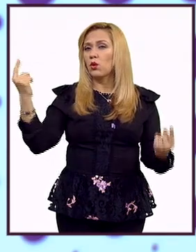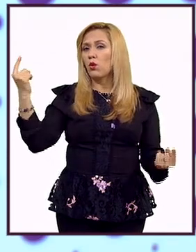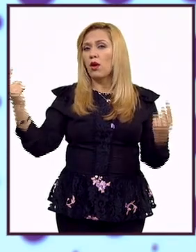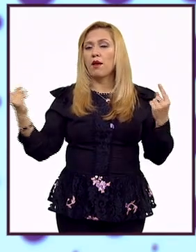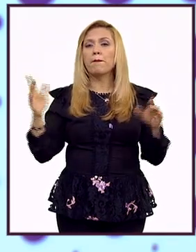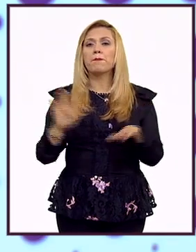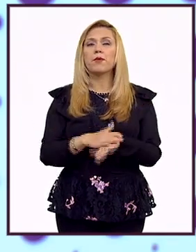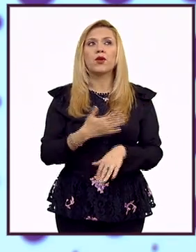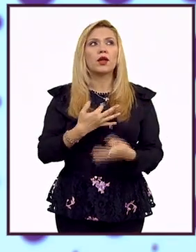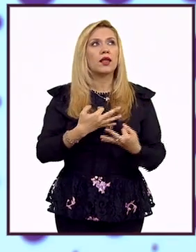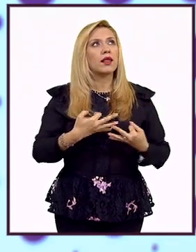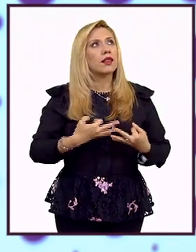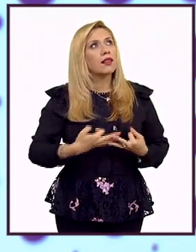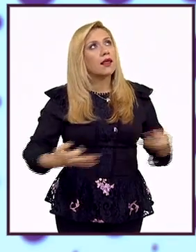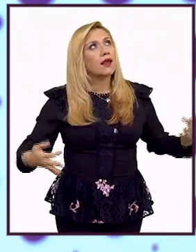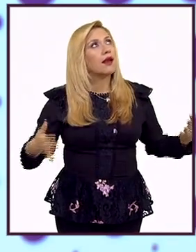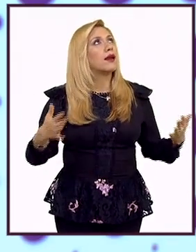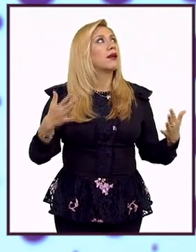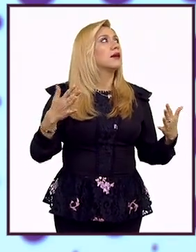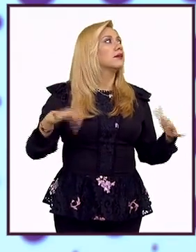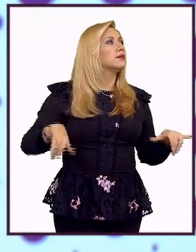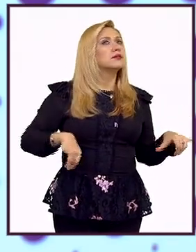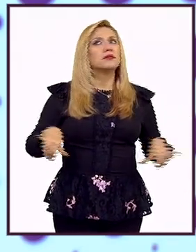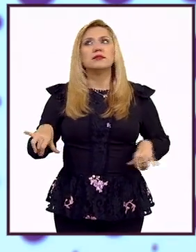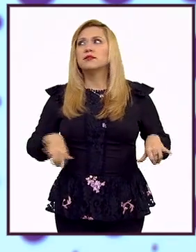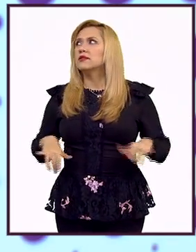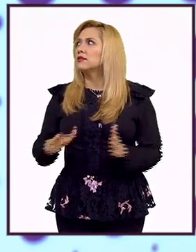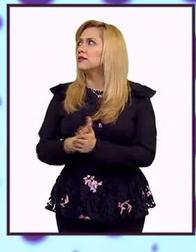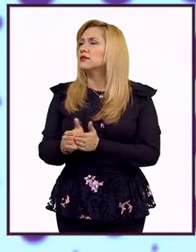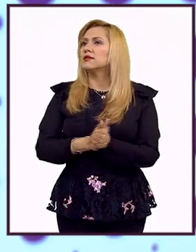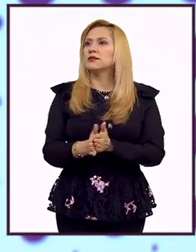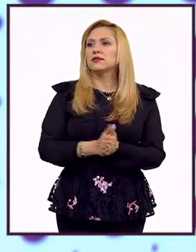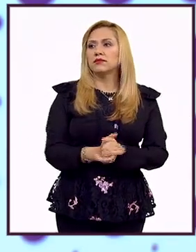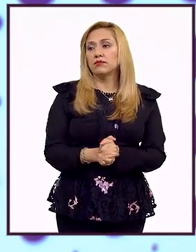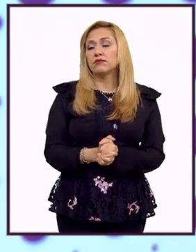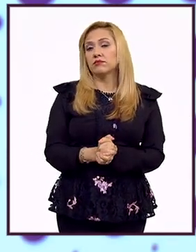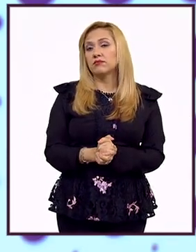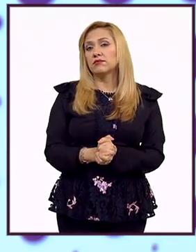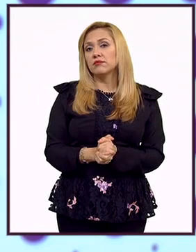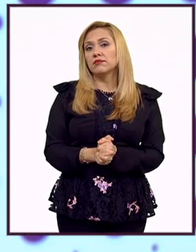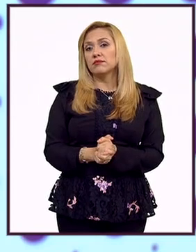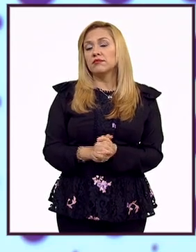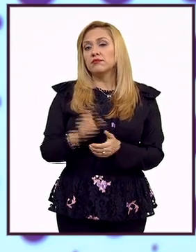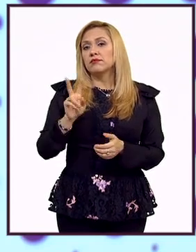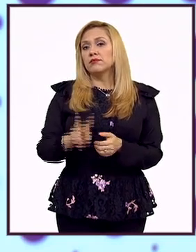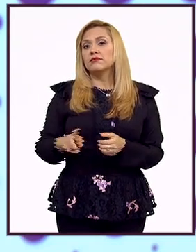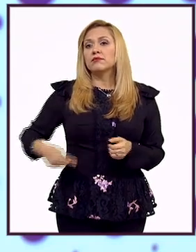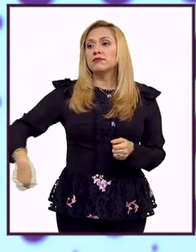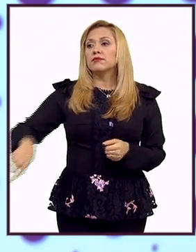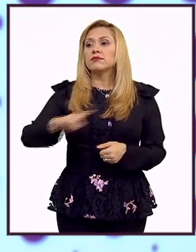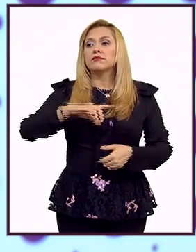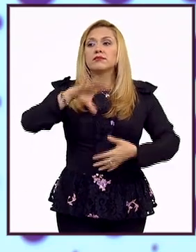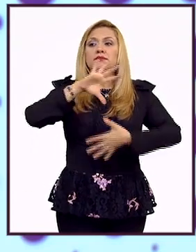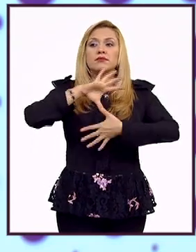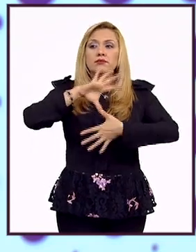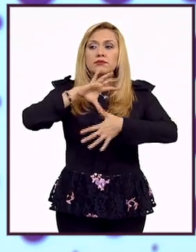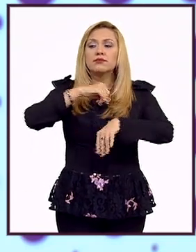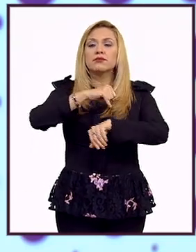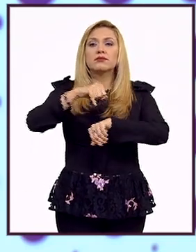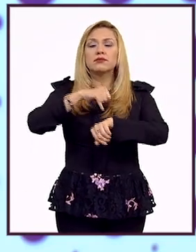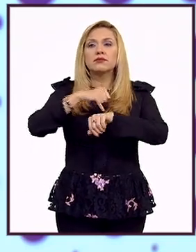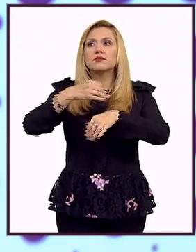por los recursos que hay en la tierra y un Estado y unos estados en América Latina y el Caribe, digamos, que